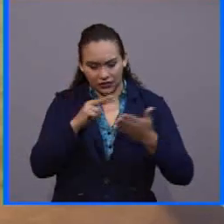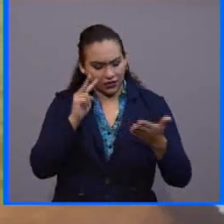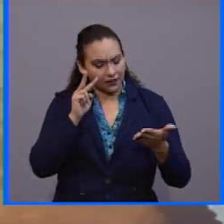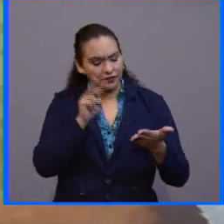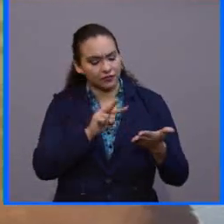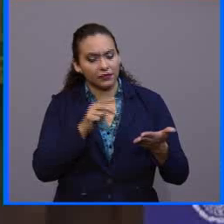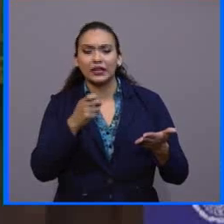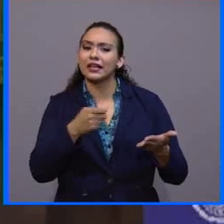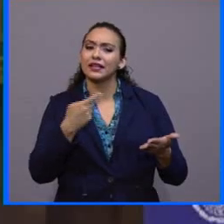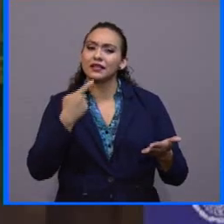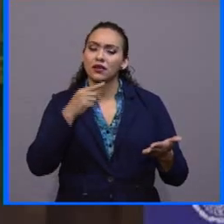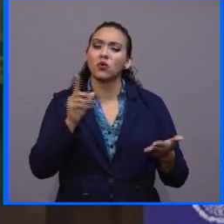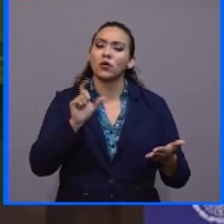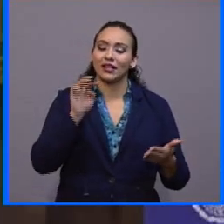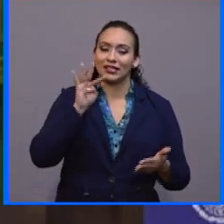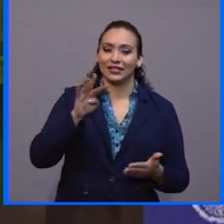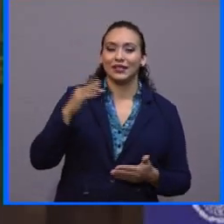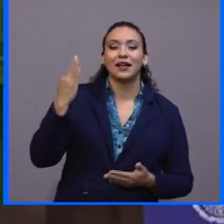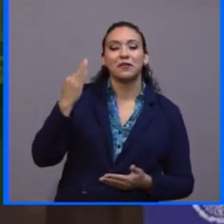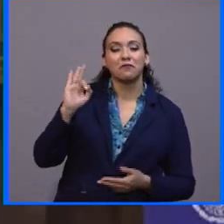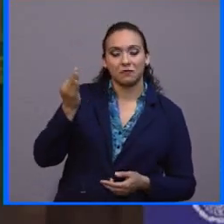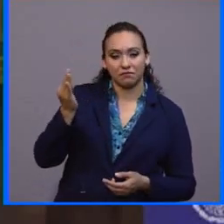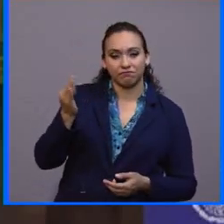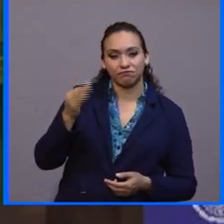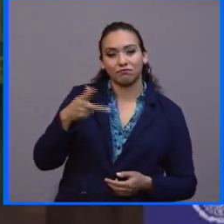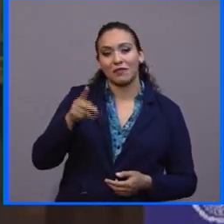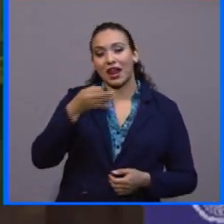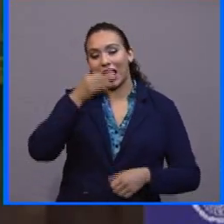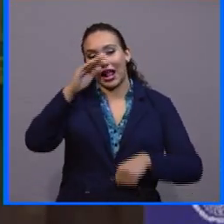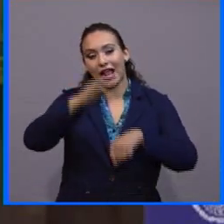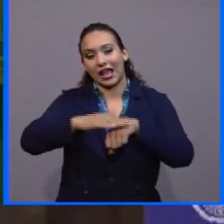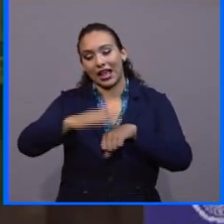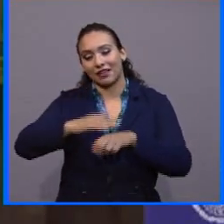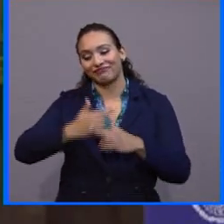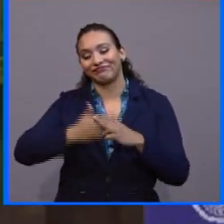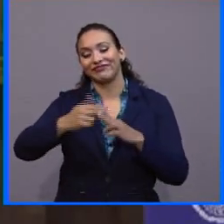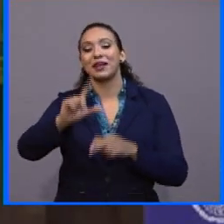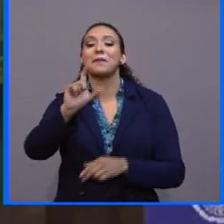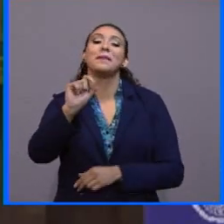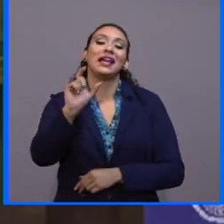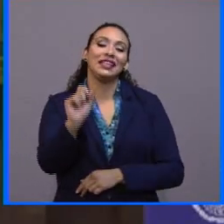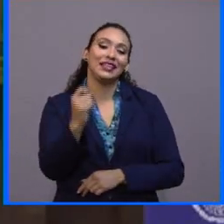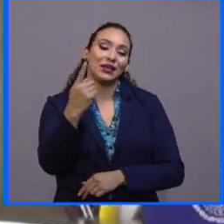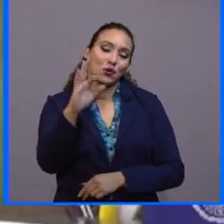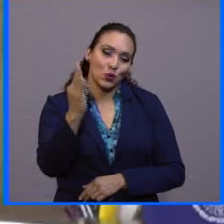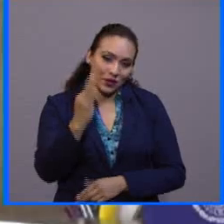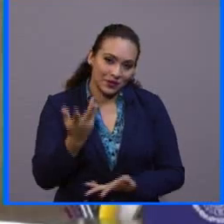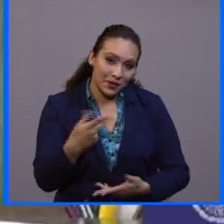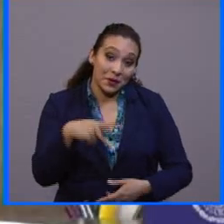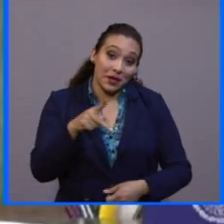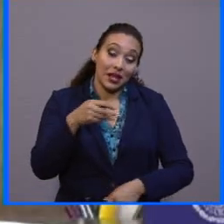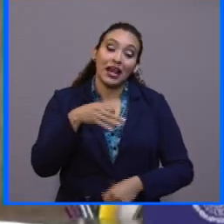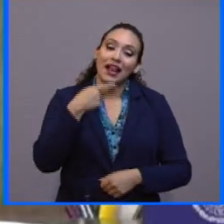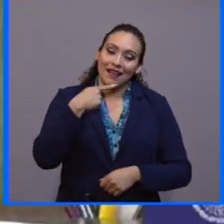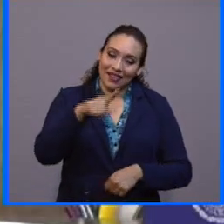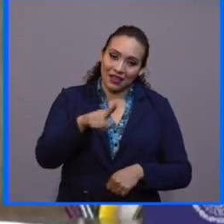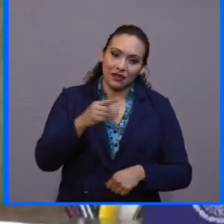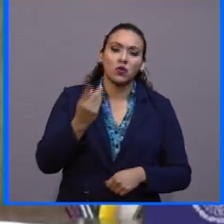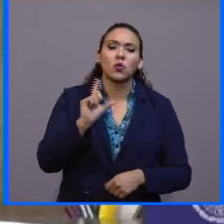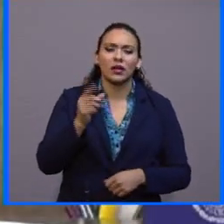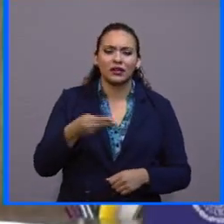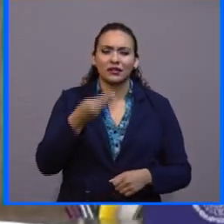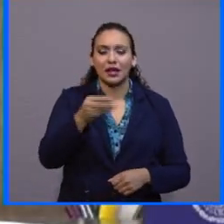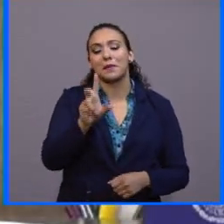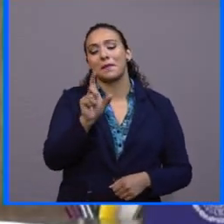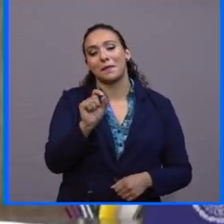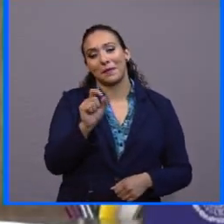impugnada fue emitida el 19 de febrero y notificada el 21 siguiente, mientras que la demanda fue interpuesta el